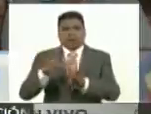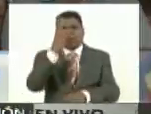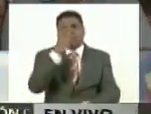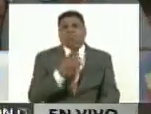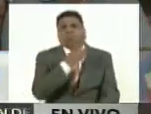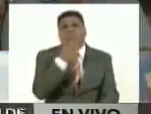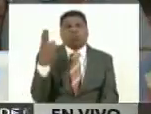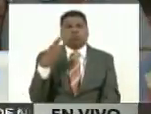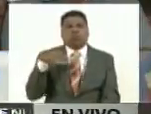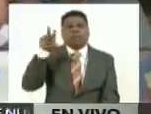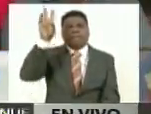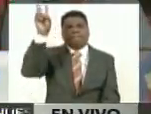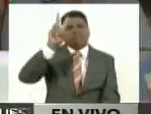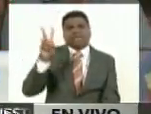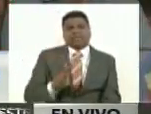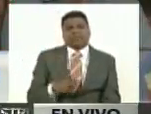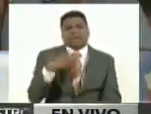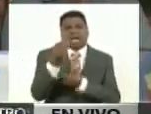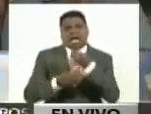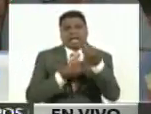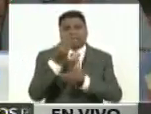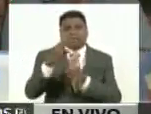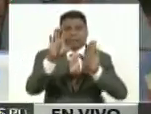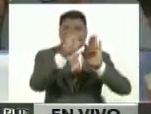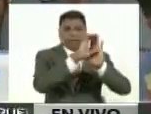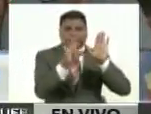país que iba a cumplir y hacer cumplir la Constitución.